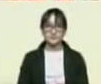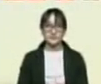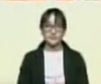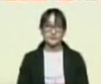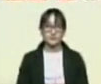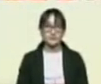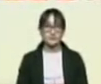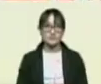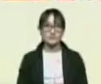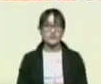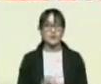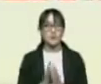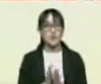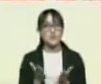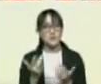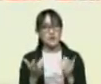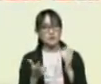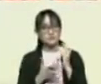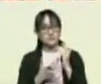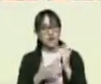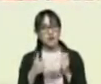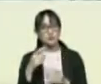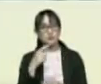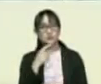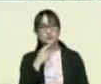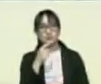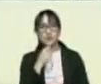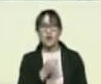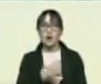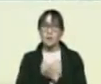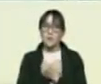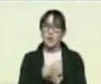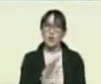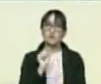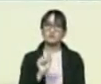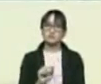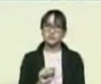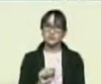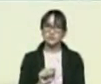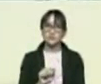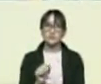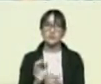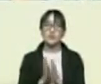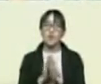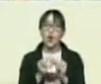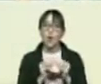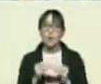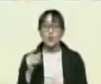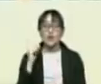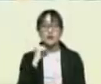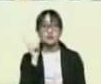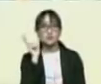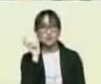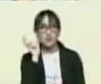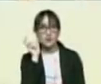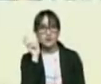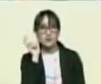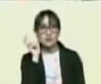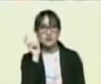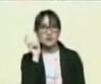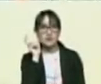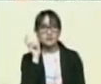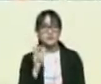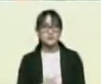Miren, yo le pido a los técnicos de sonido, con todo amor, que acomoden el sonido. Porque